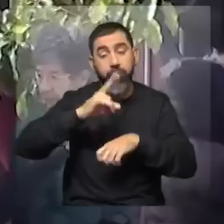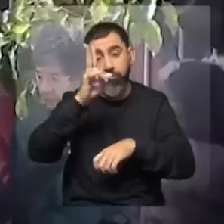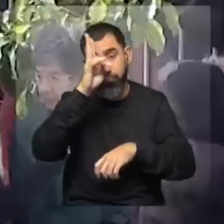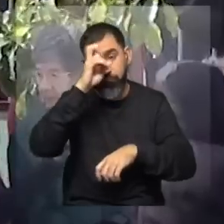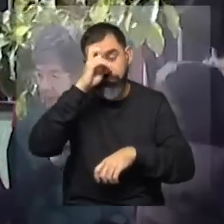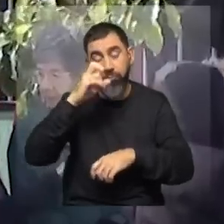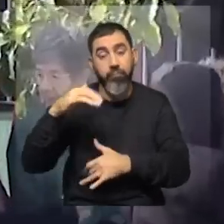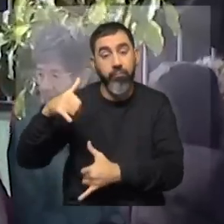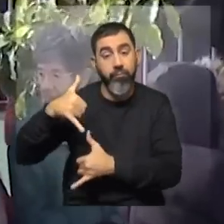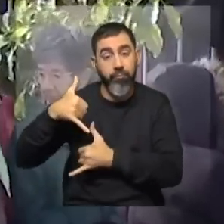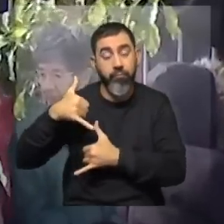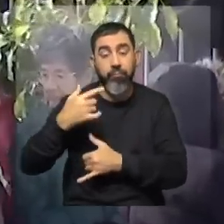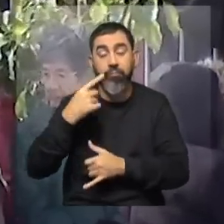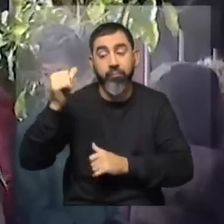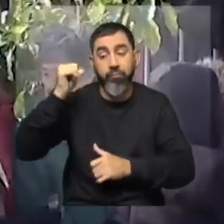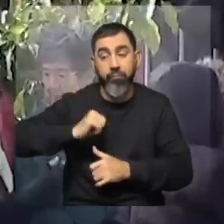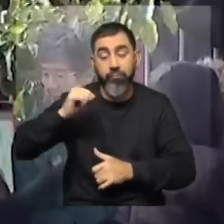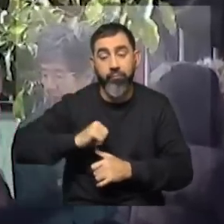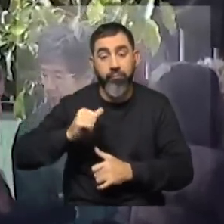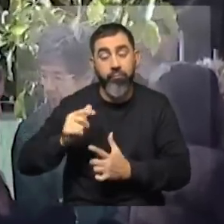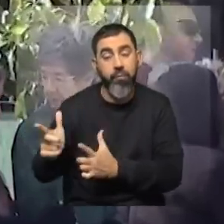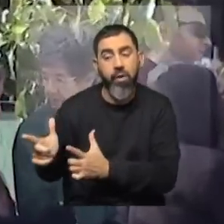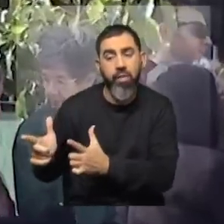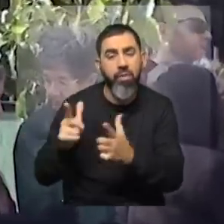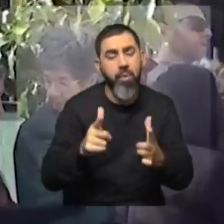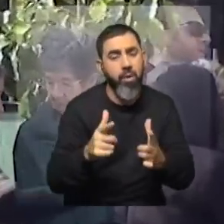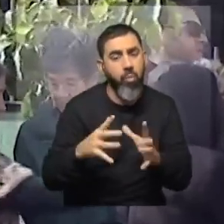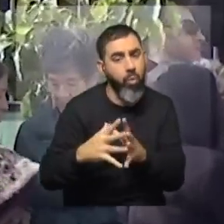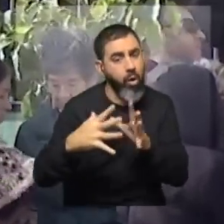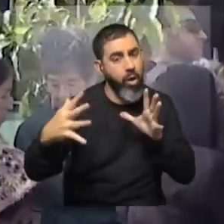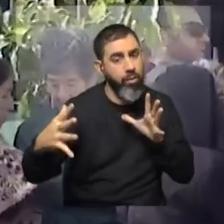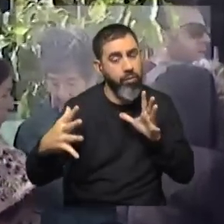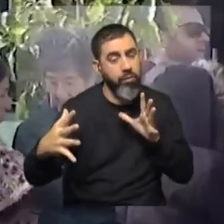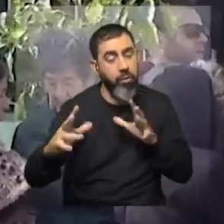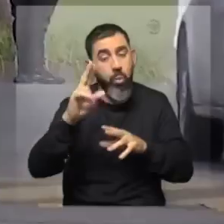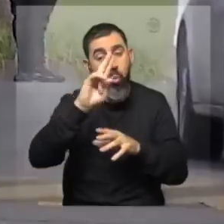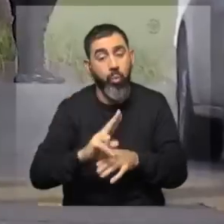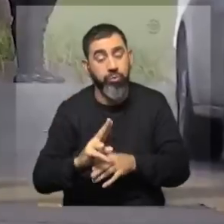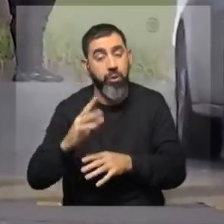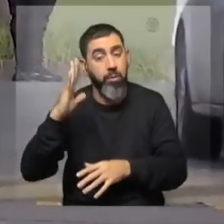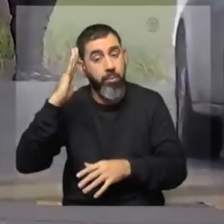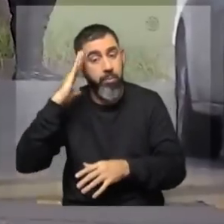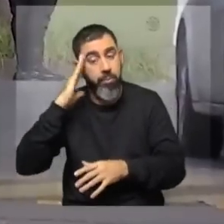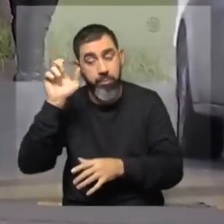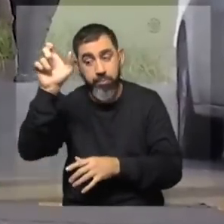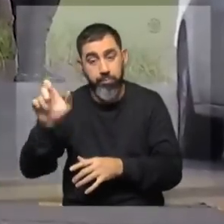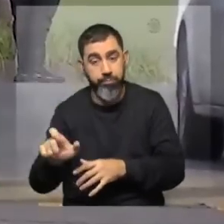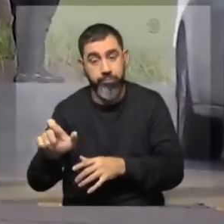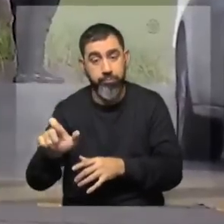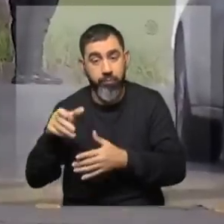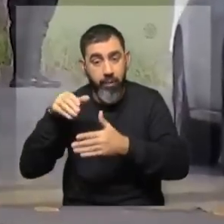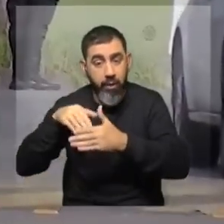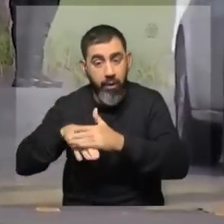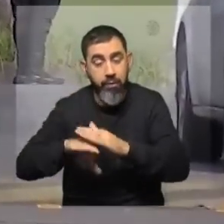Militar determinó que sus heridas Fueron producidas por disparos de ametralladora utilizada por los oficiales del ejército que